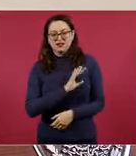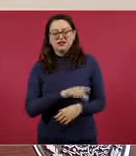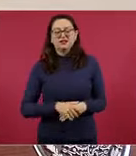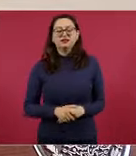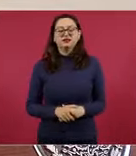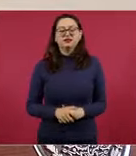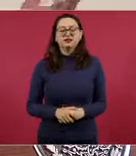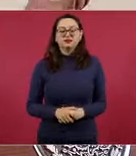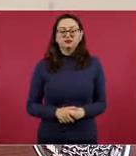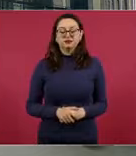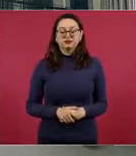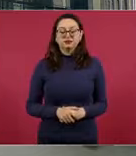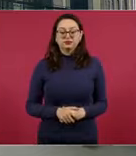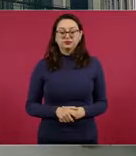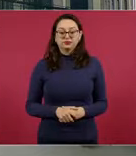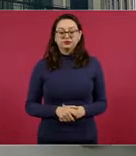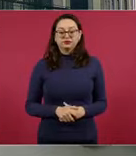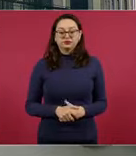Pues